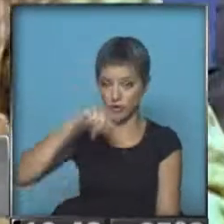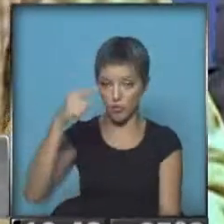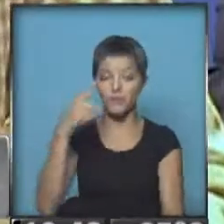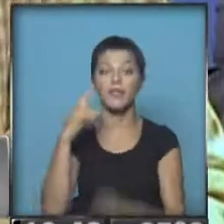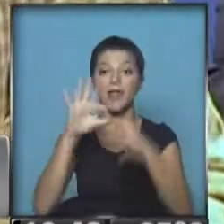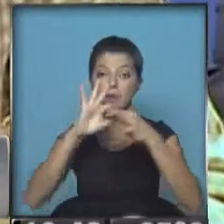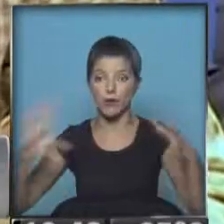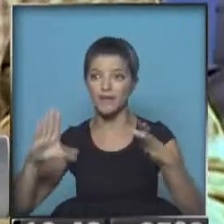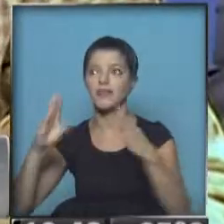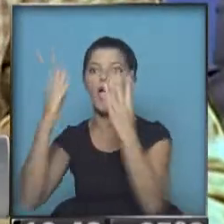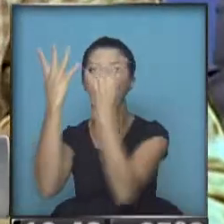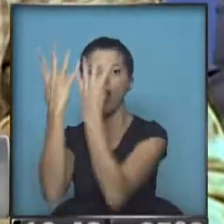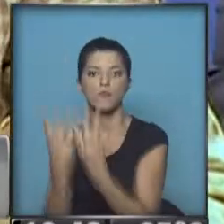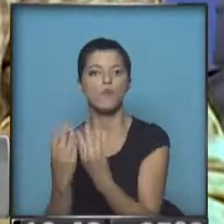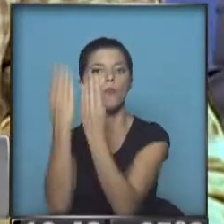muro de Berlín.